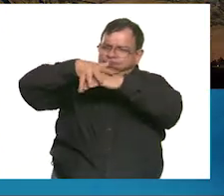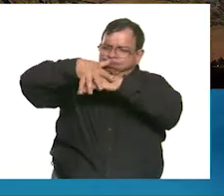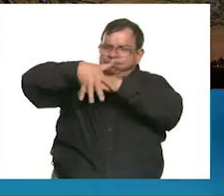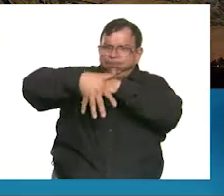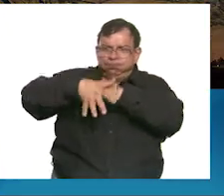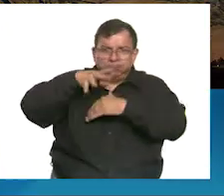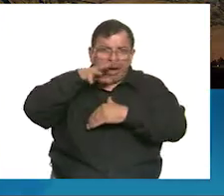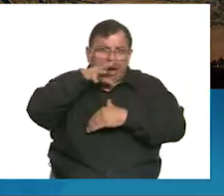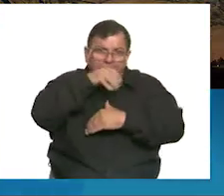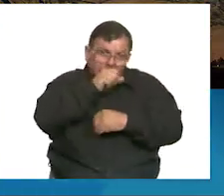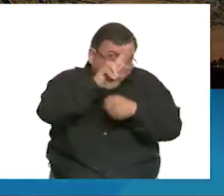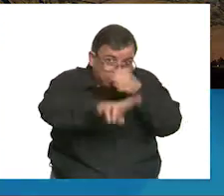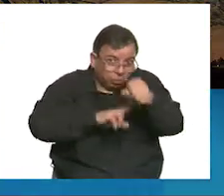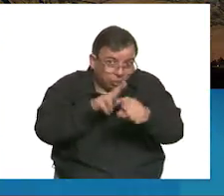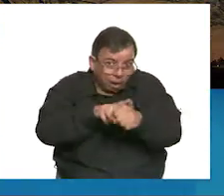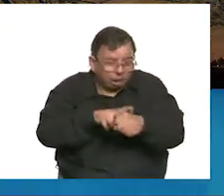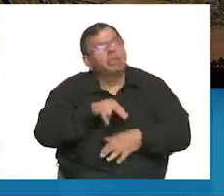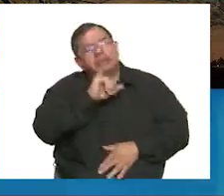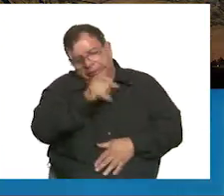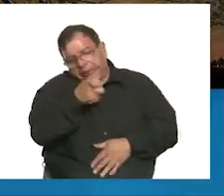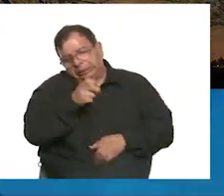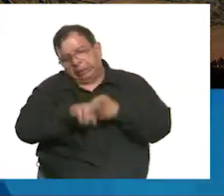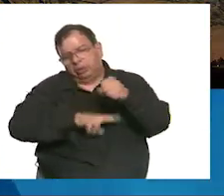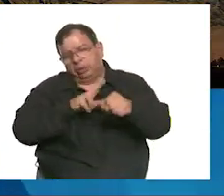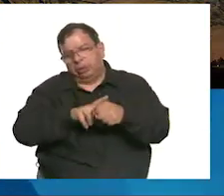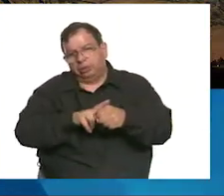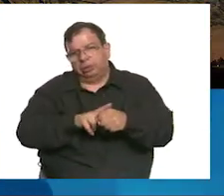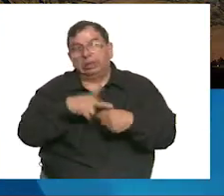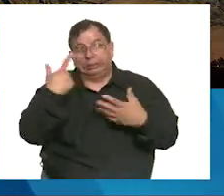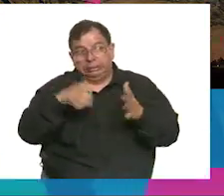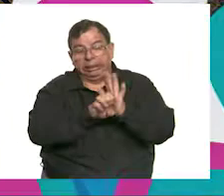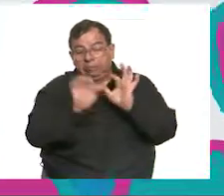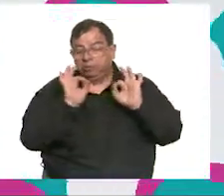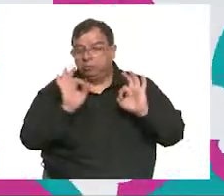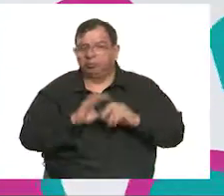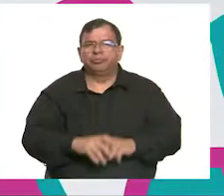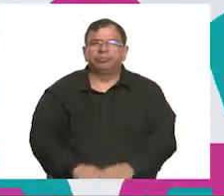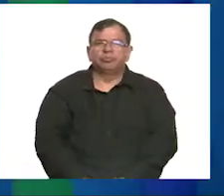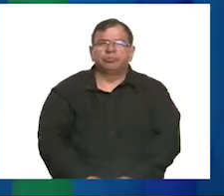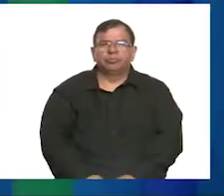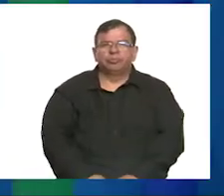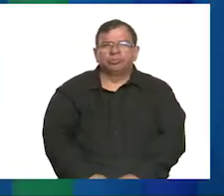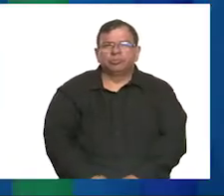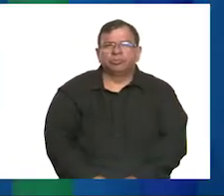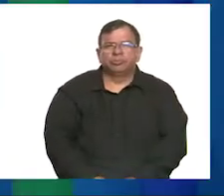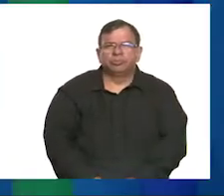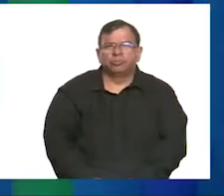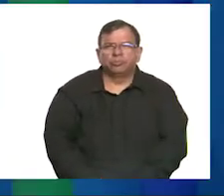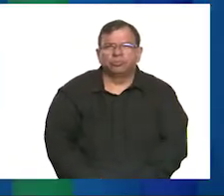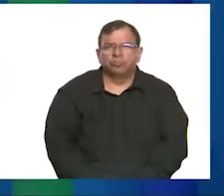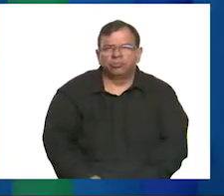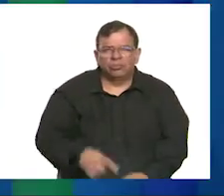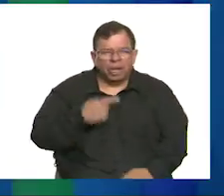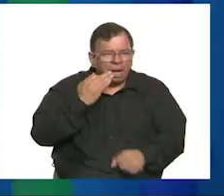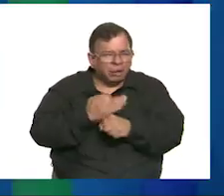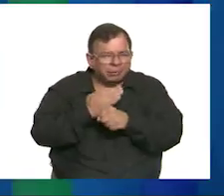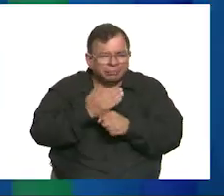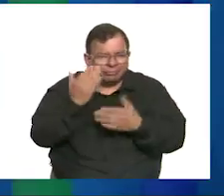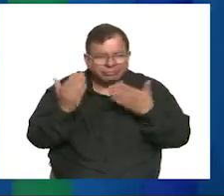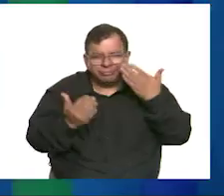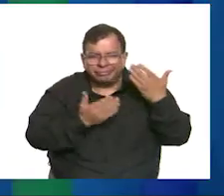natural, ¿cierto? Así es, Juan Carlos. Otro muy buen ejemplo. Con lo que hemos estudiado